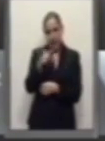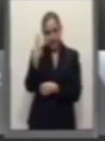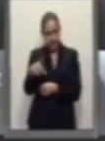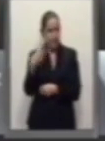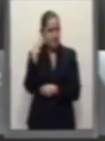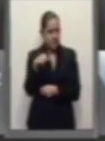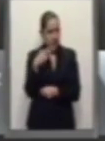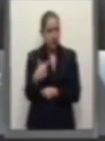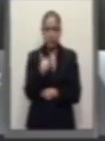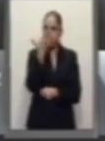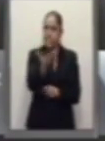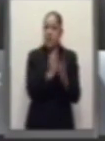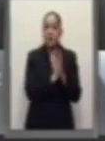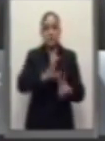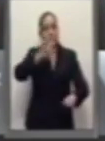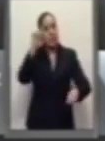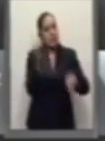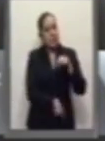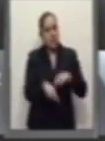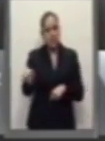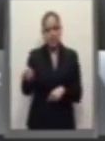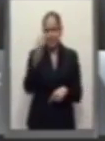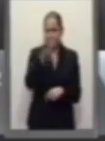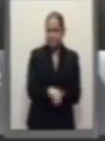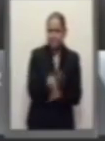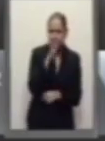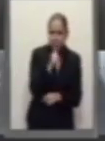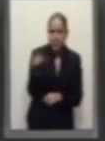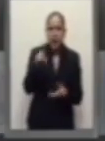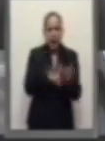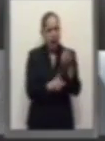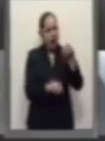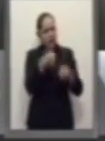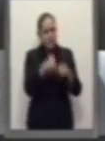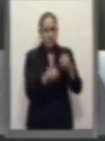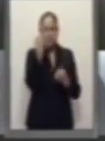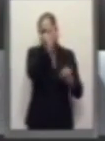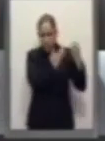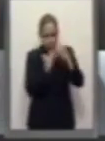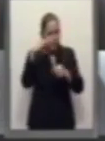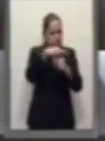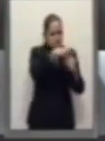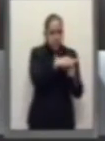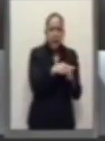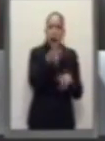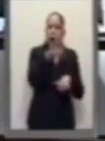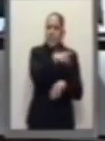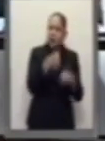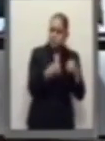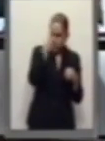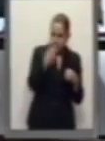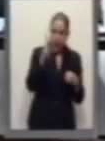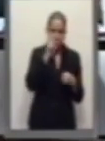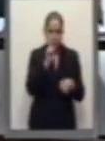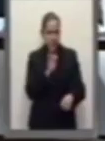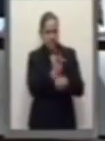Pido su remoción. No es posible que juzgue asuntos electorales y temas de violencia política contra las mujeres un